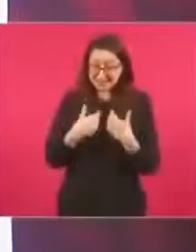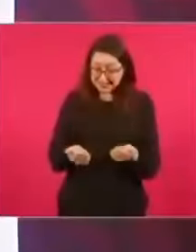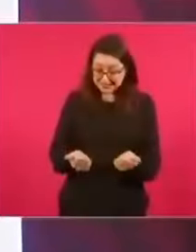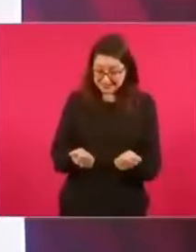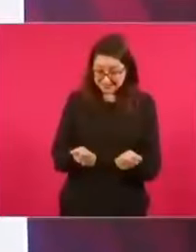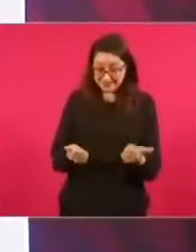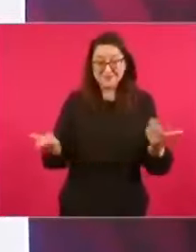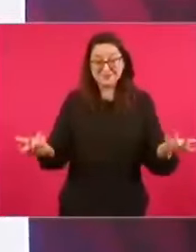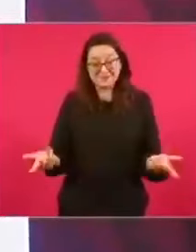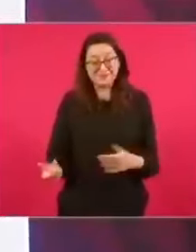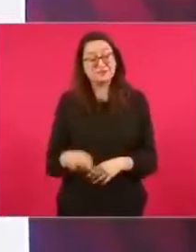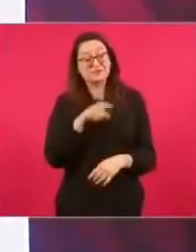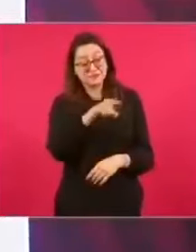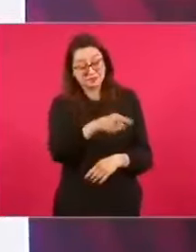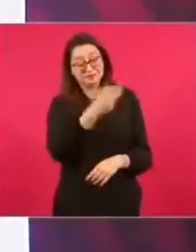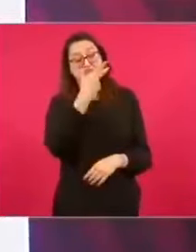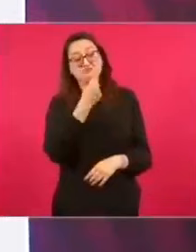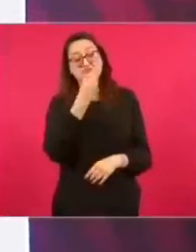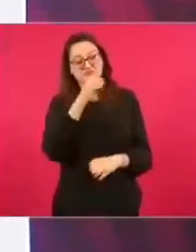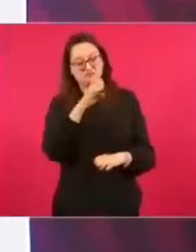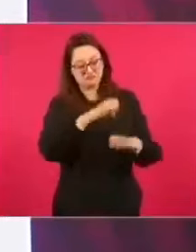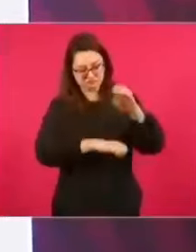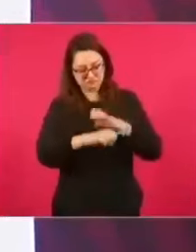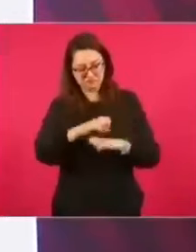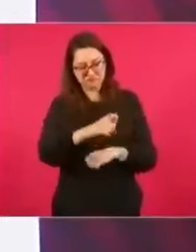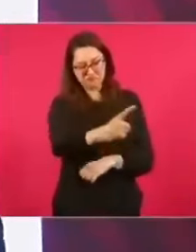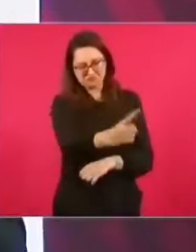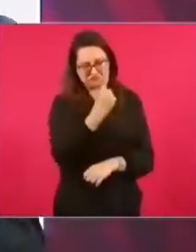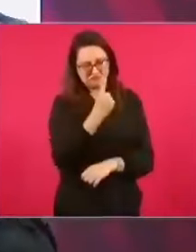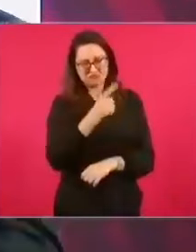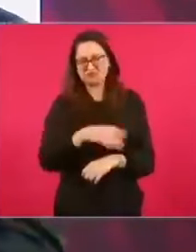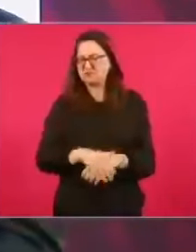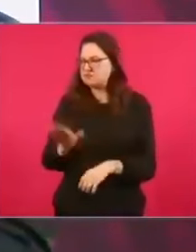¿Por qué en vez de dar la pensión